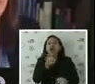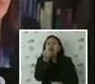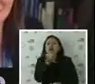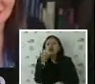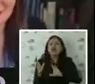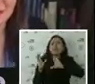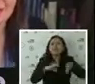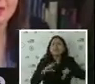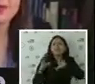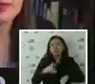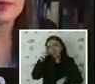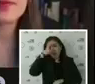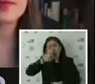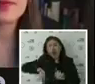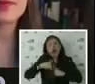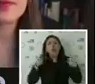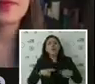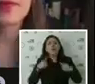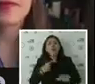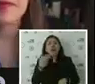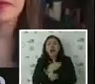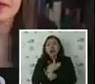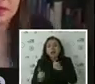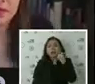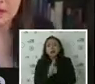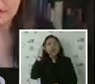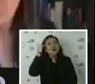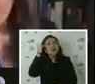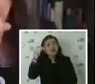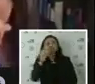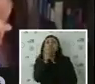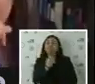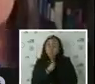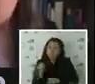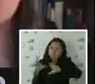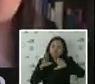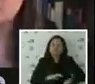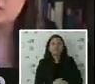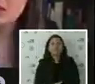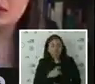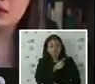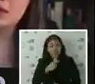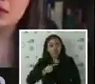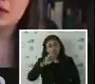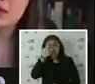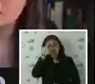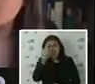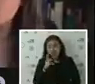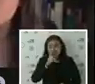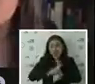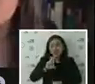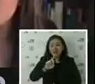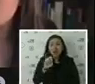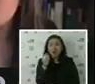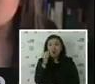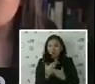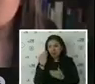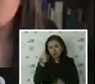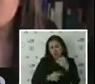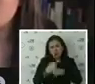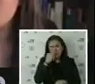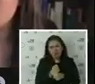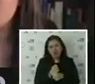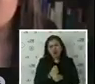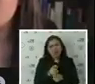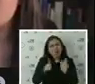resiliencia de todas estas ante esta crisis que hemos estado viviendo. Hay que recordar que el 30 de octubre del año pasado, en